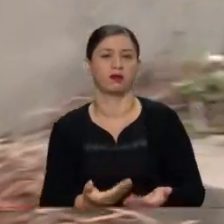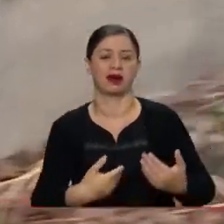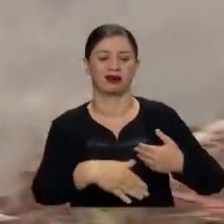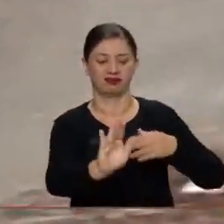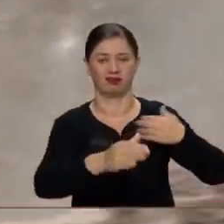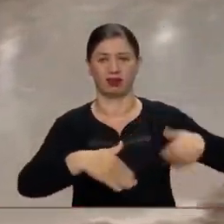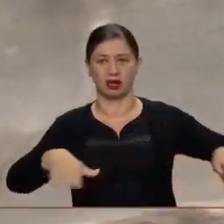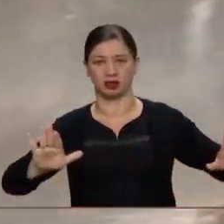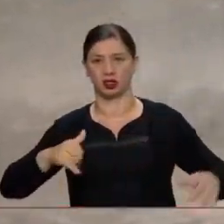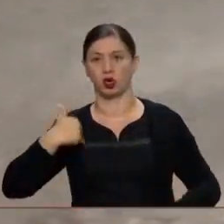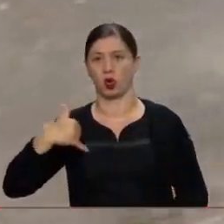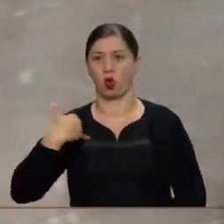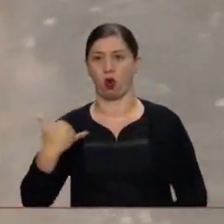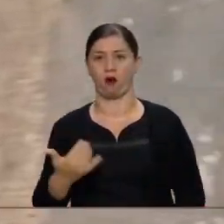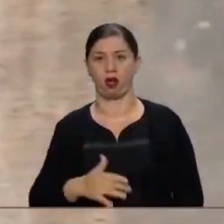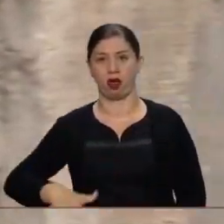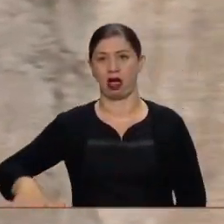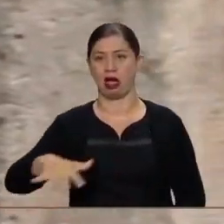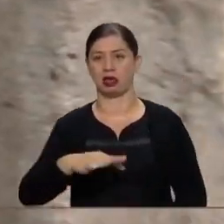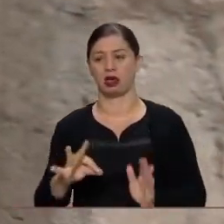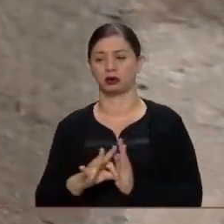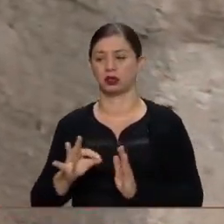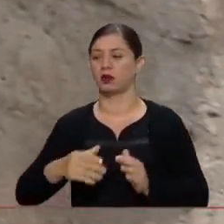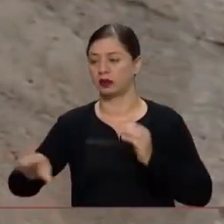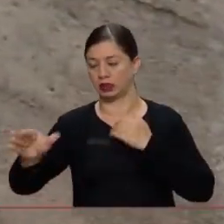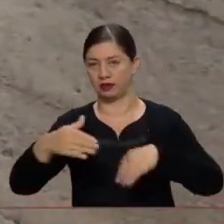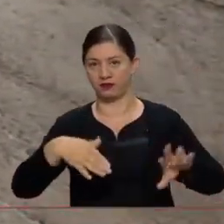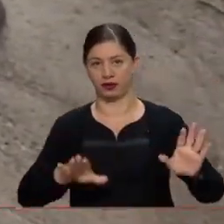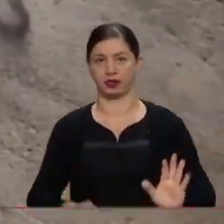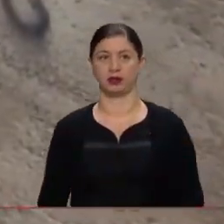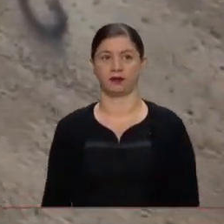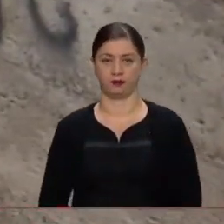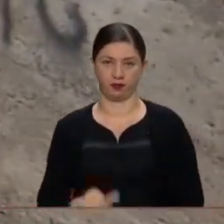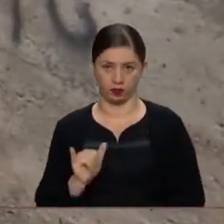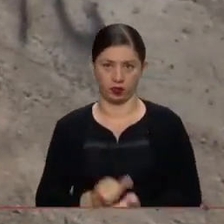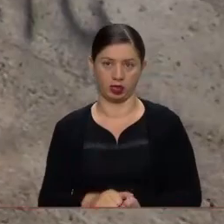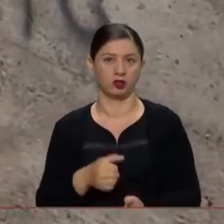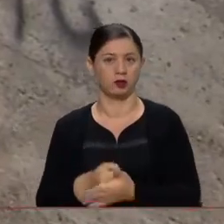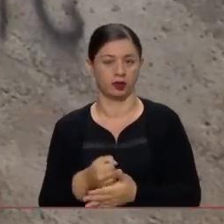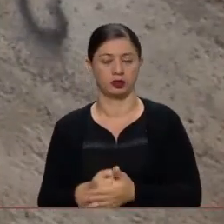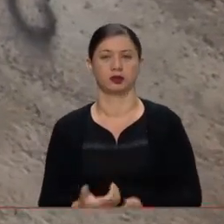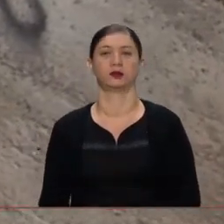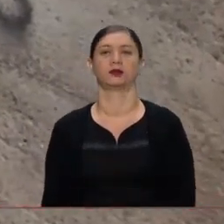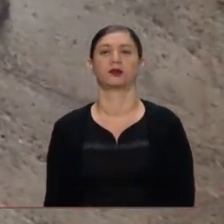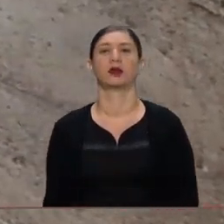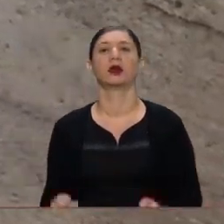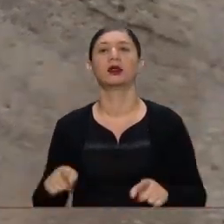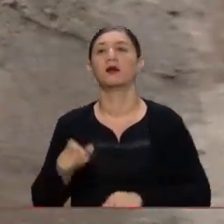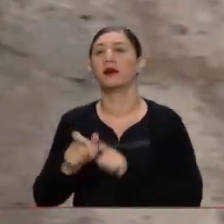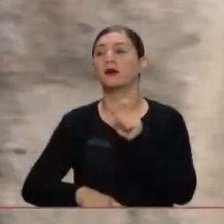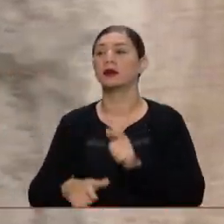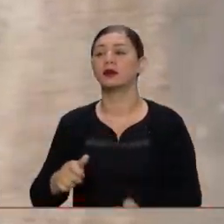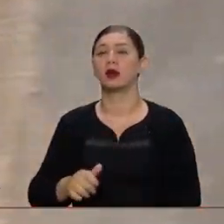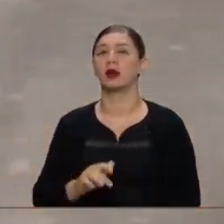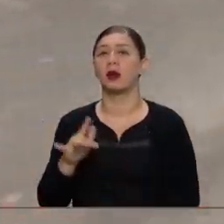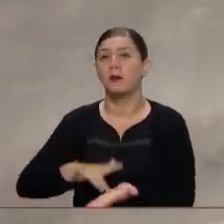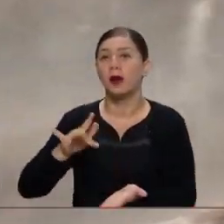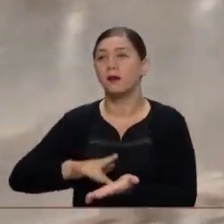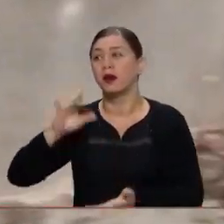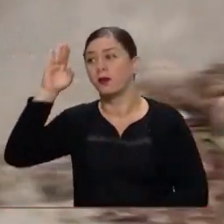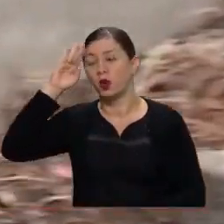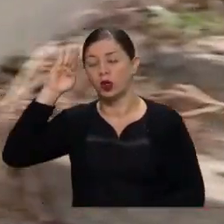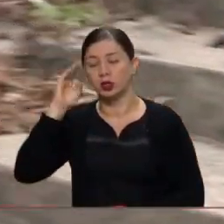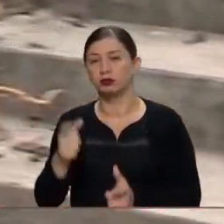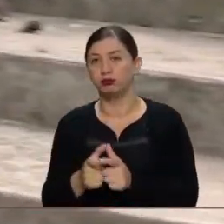alejen estos jóvenes acá del sector. Y sí, pues no, la gente, lo que le digo, está pidiendo mucha presencia policial, lo hemos hecho,